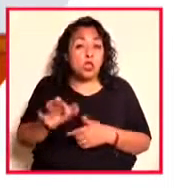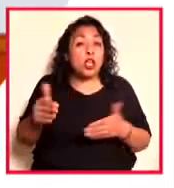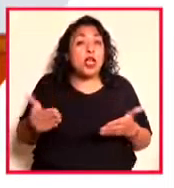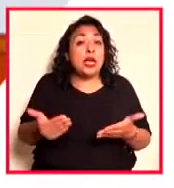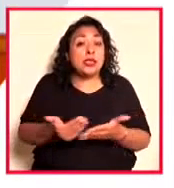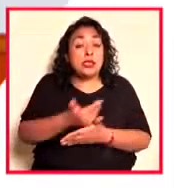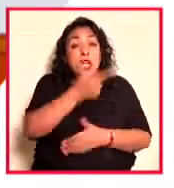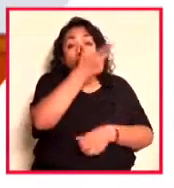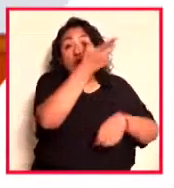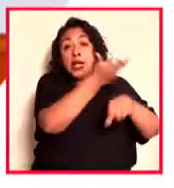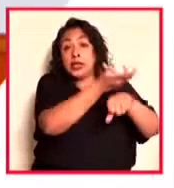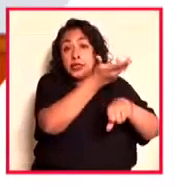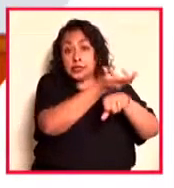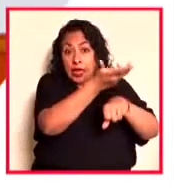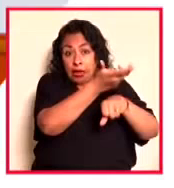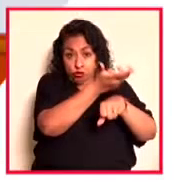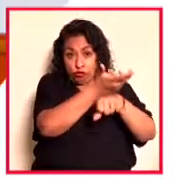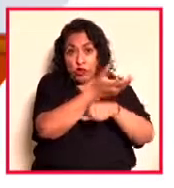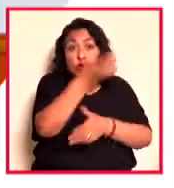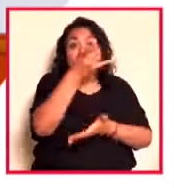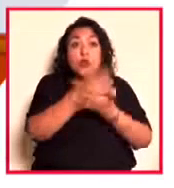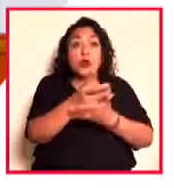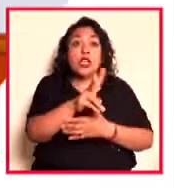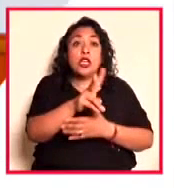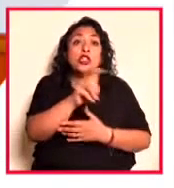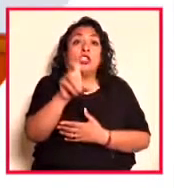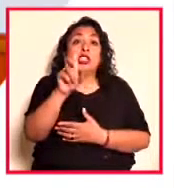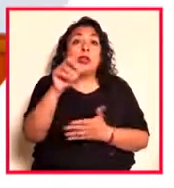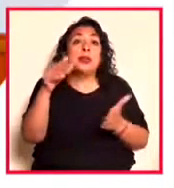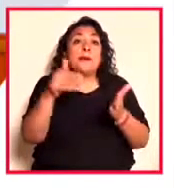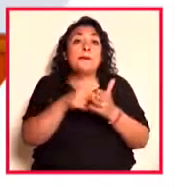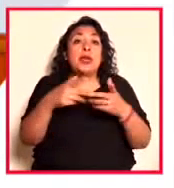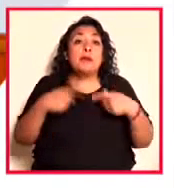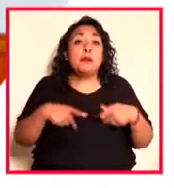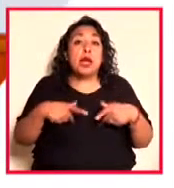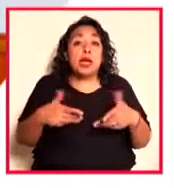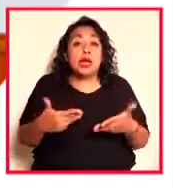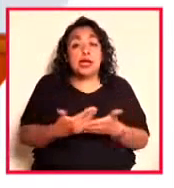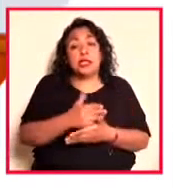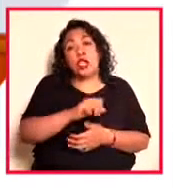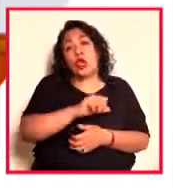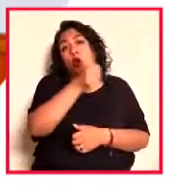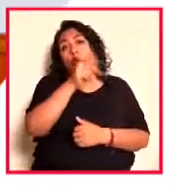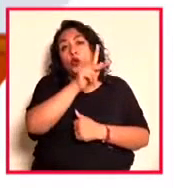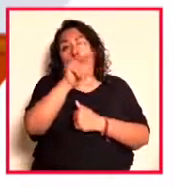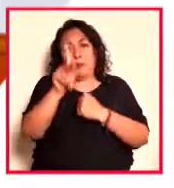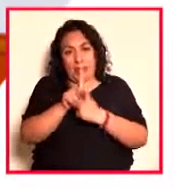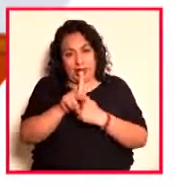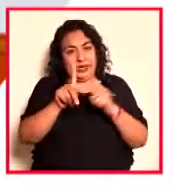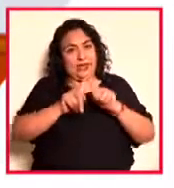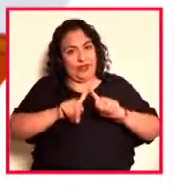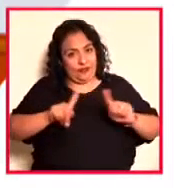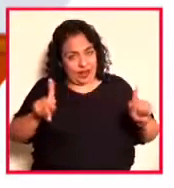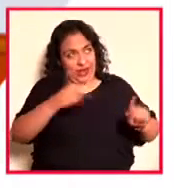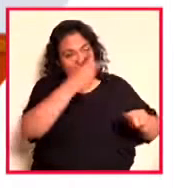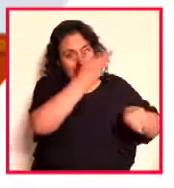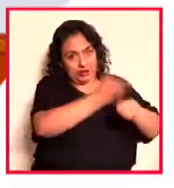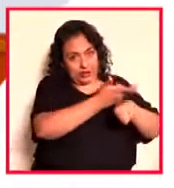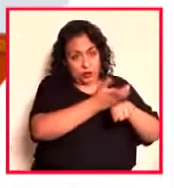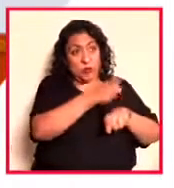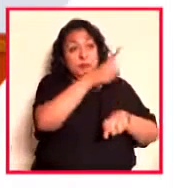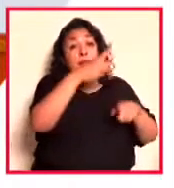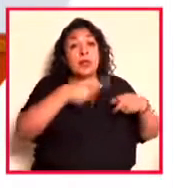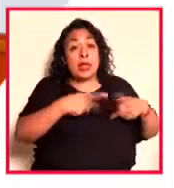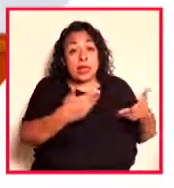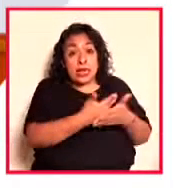Estados Unidos. Solamente 230 mil personas habían nacido en otro país diferente a Estados Unidos. Esta población que nació en Estados